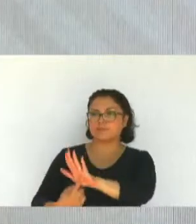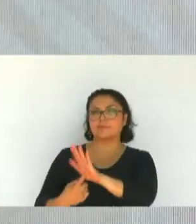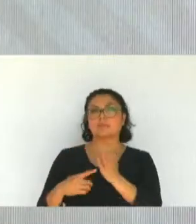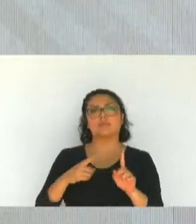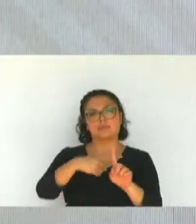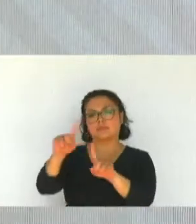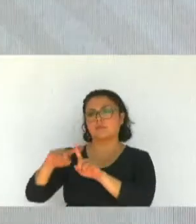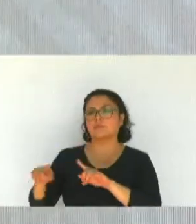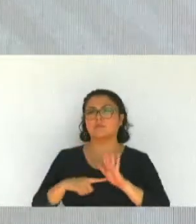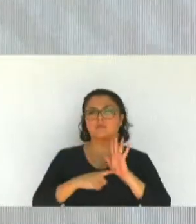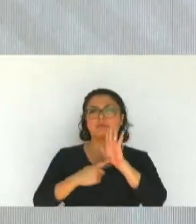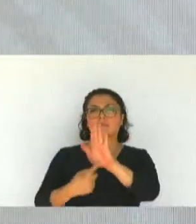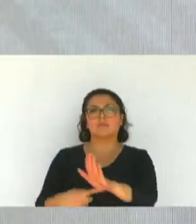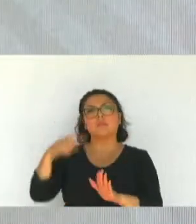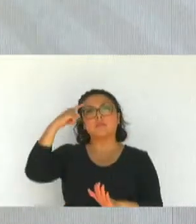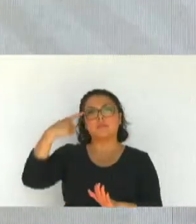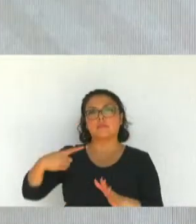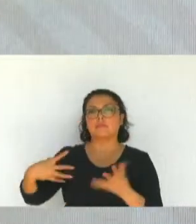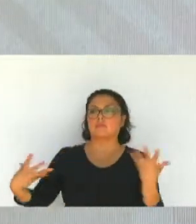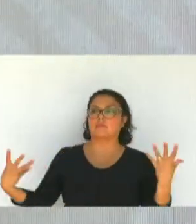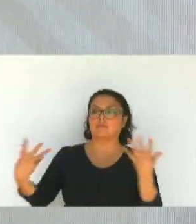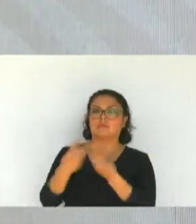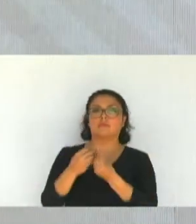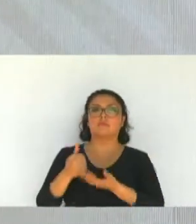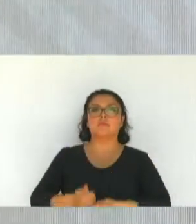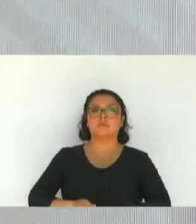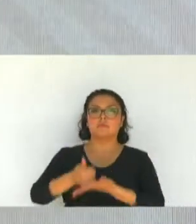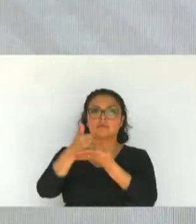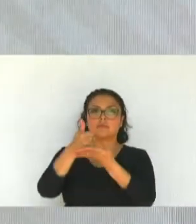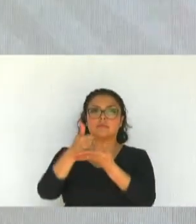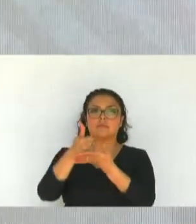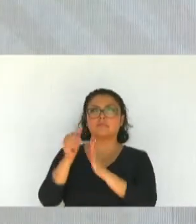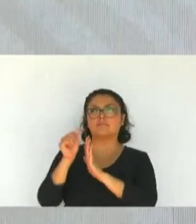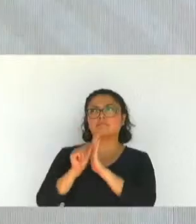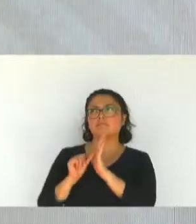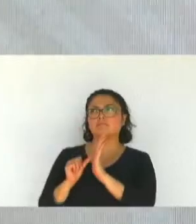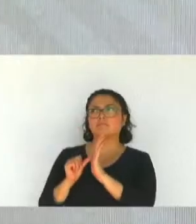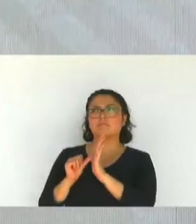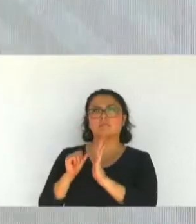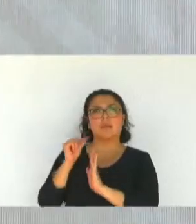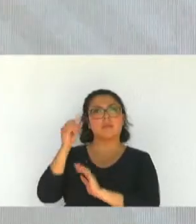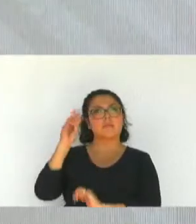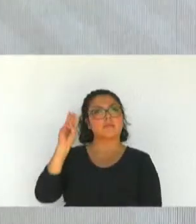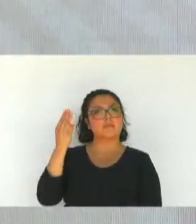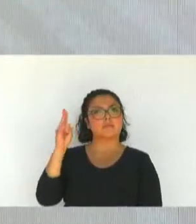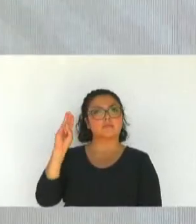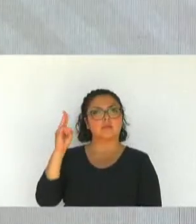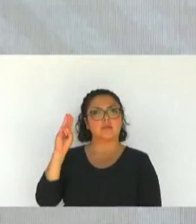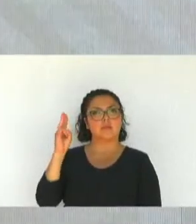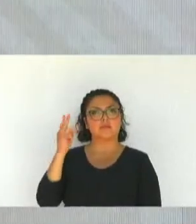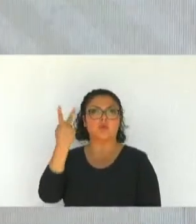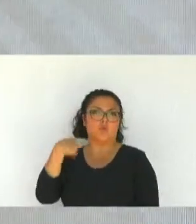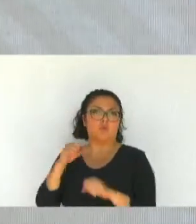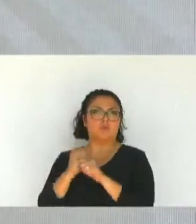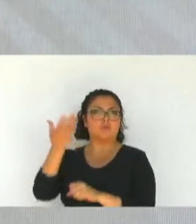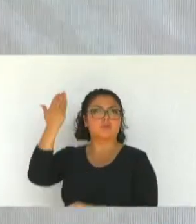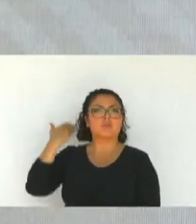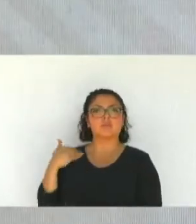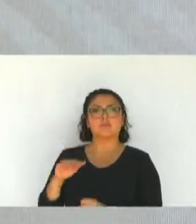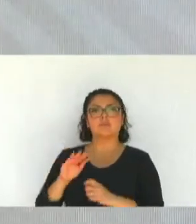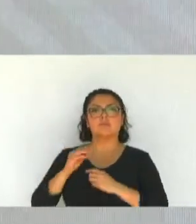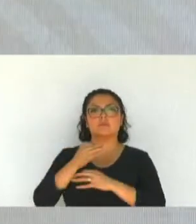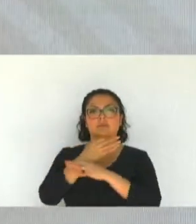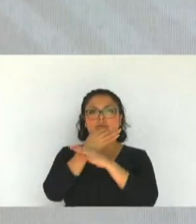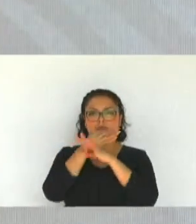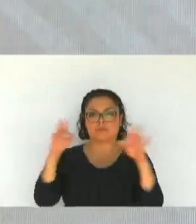esfuerzo conjunto, exactamente en un mes de mayo, solo que hace 2 años, se publicaba como esencial a la